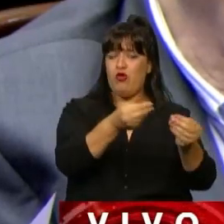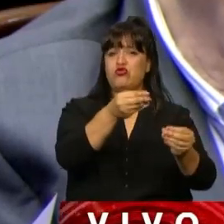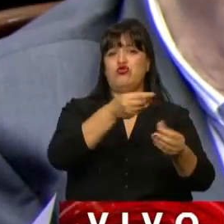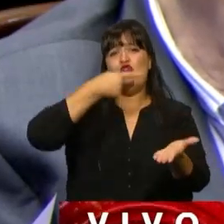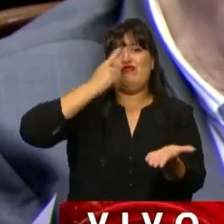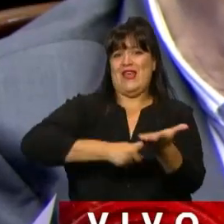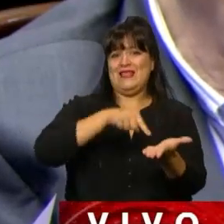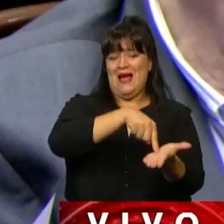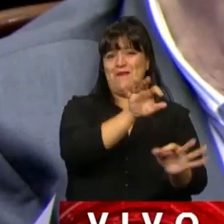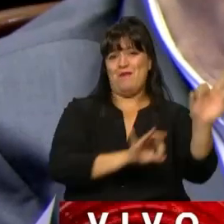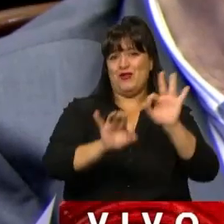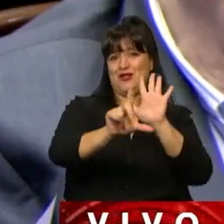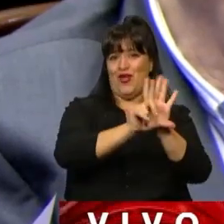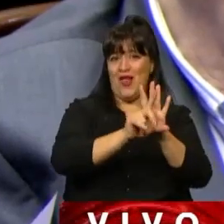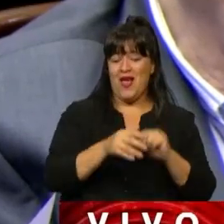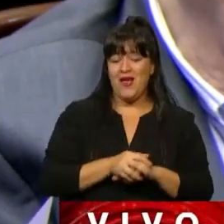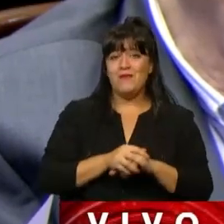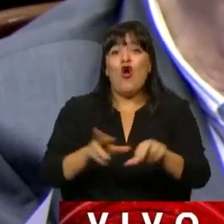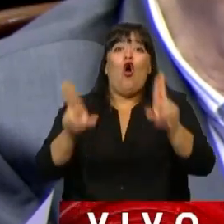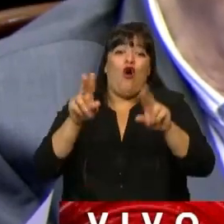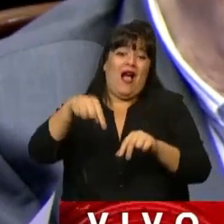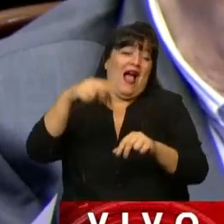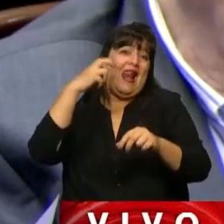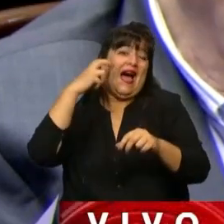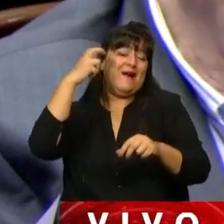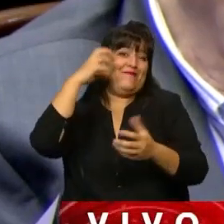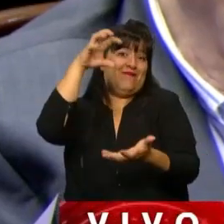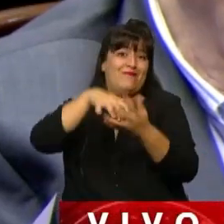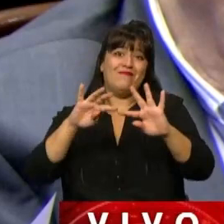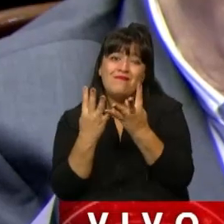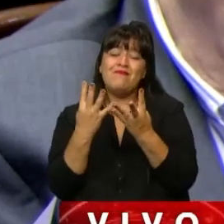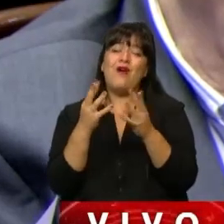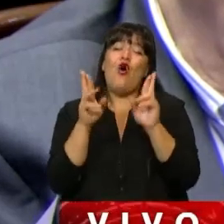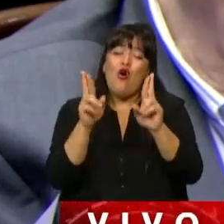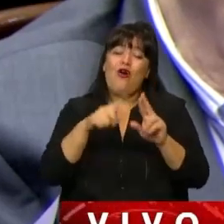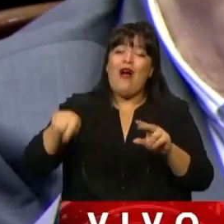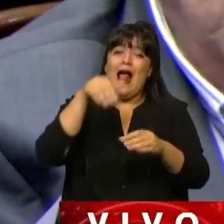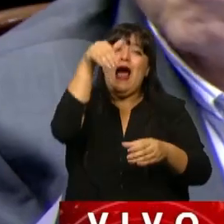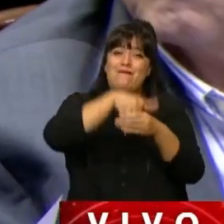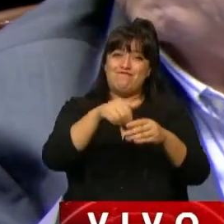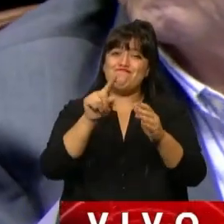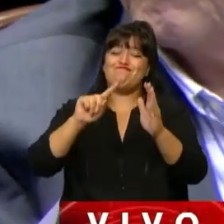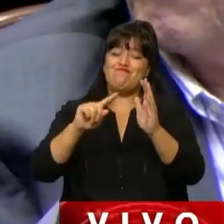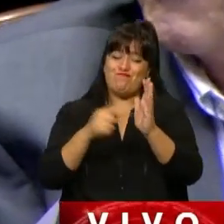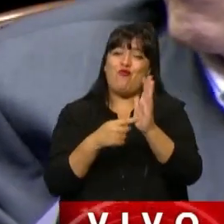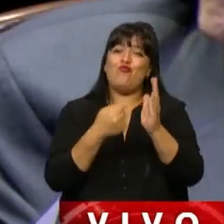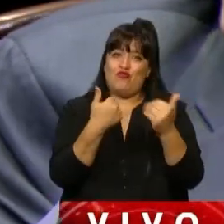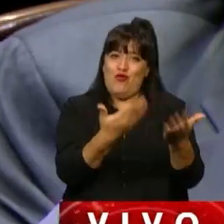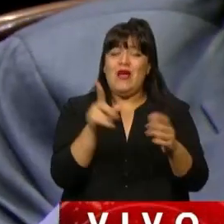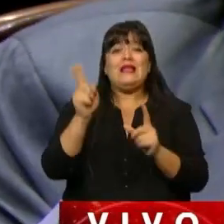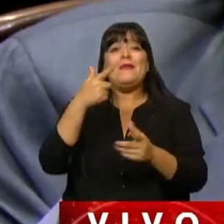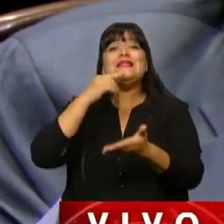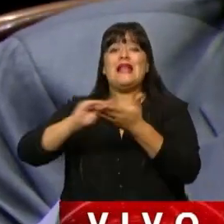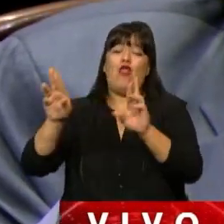dictamen. Así que espero que en este recinto tengamos un acompañamiento similar, como así también en la Cámara de Senadores.